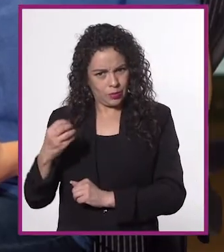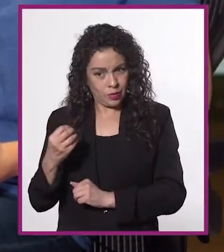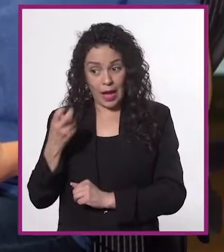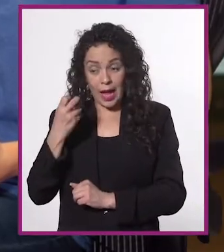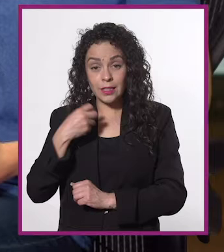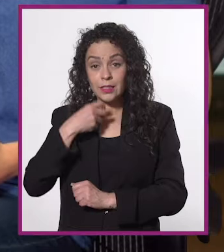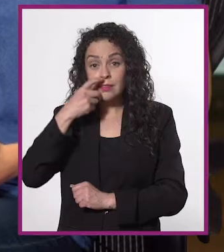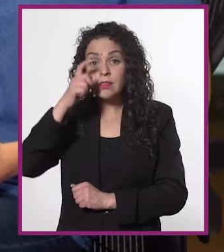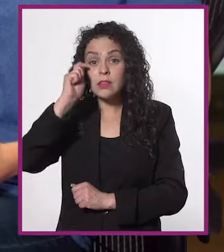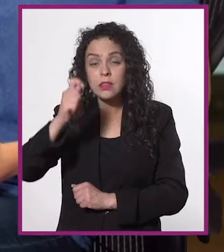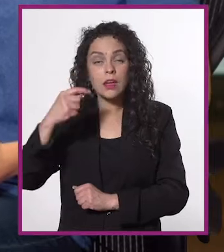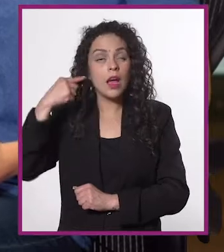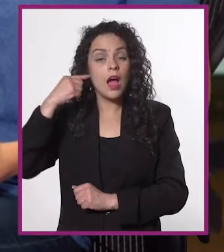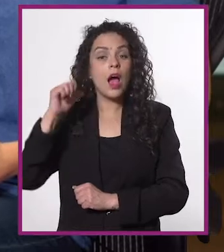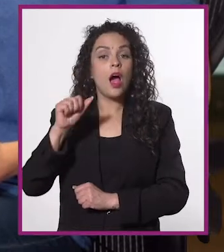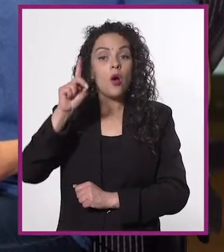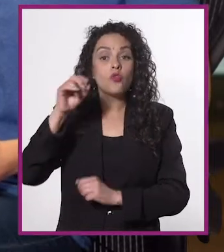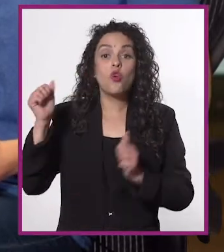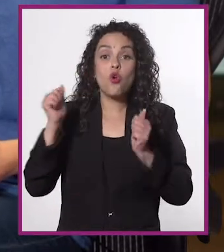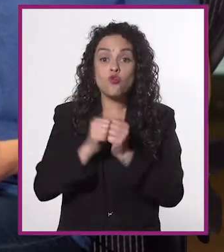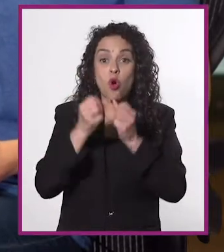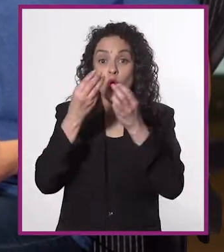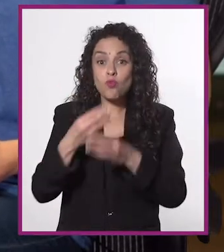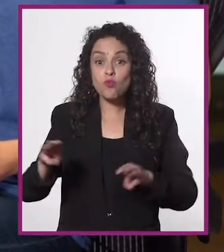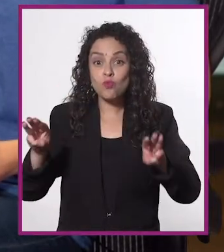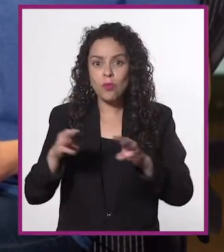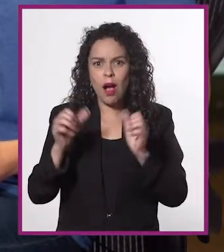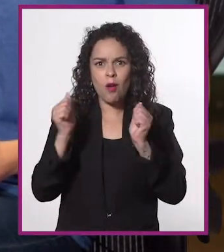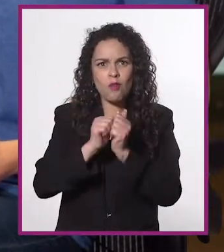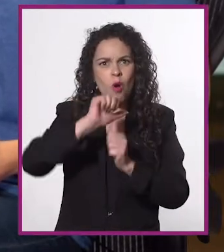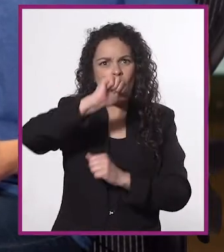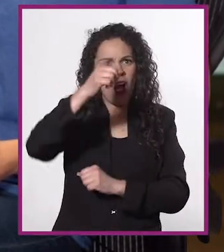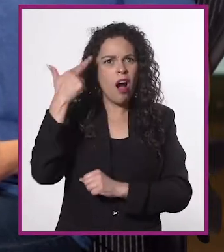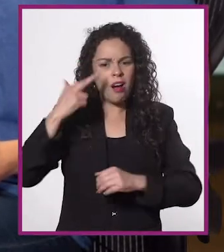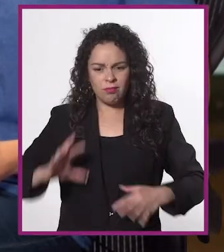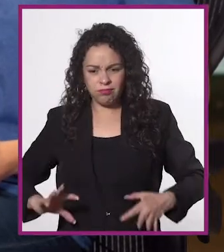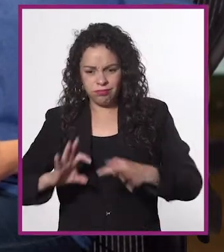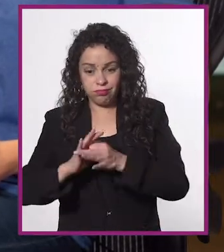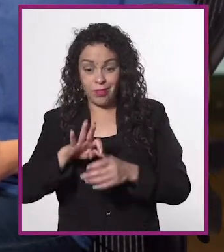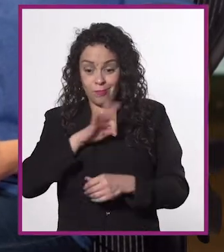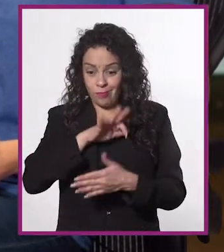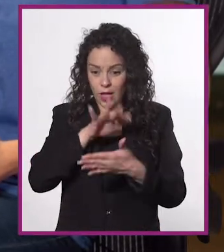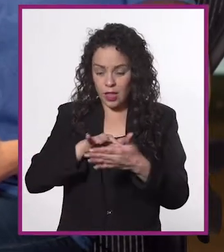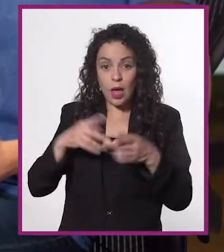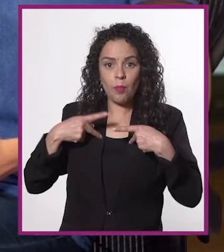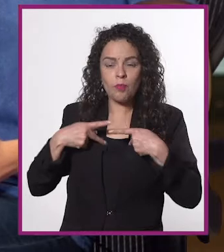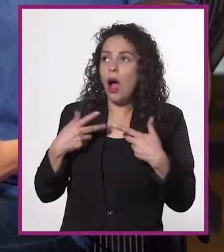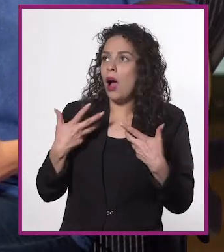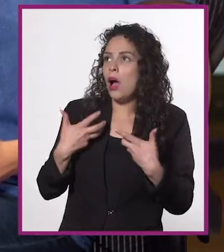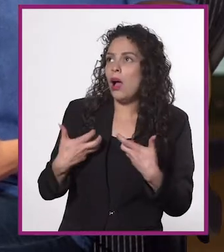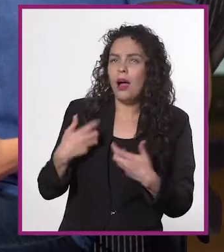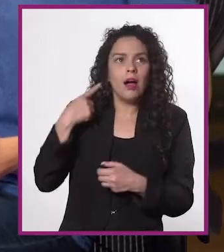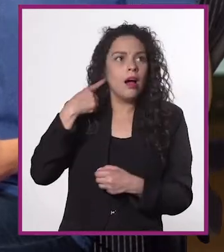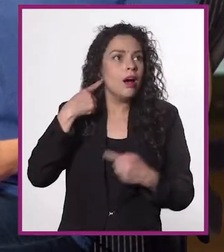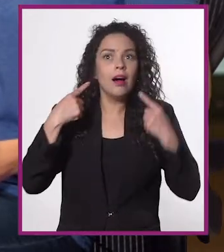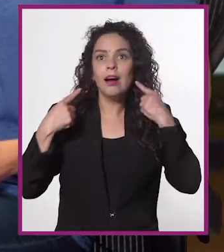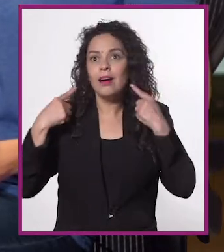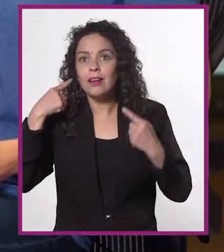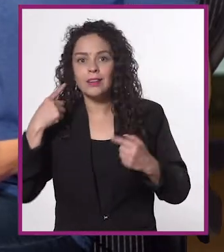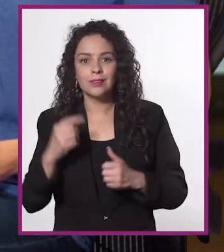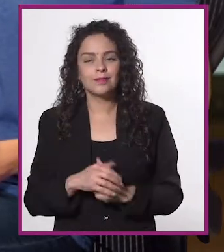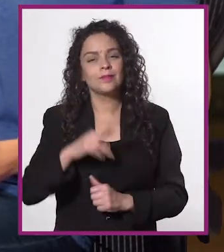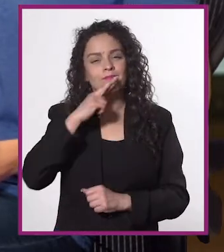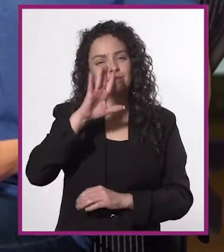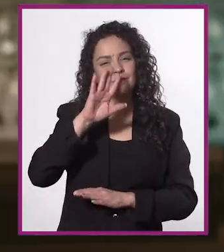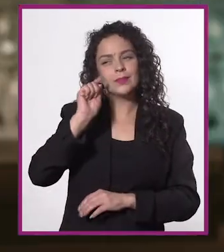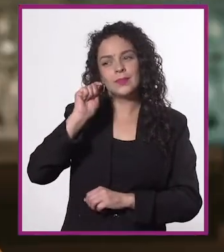Tranquilo, Hugo. Es justo lo que dije del audio. Con música o efectos de sonido podemos narrar y provocar una reacción.